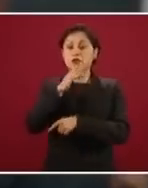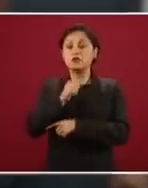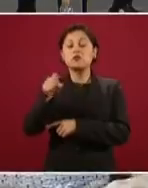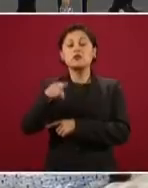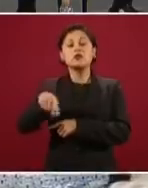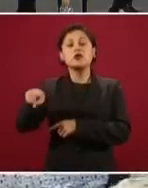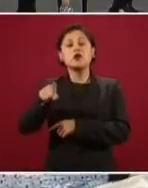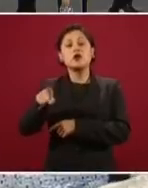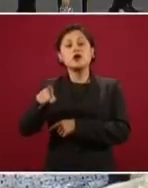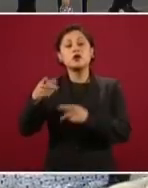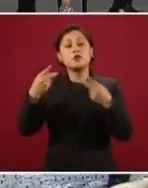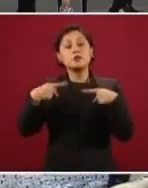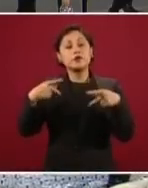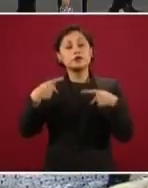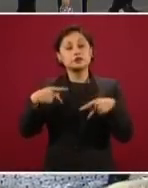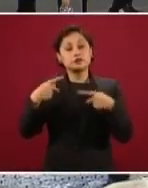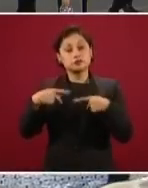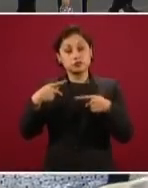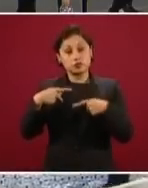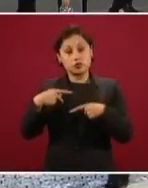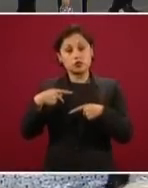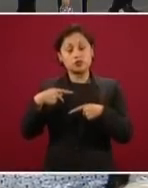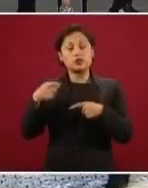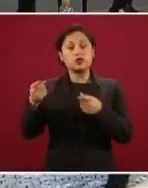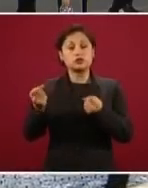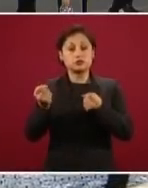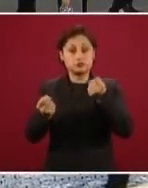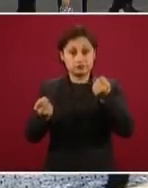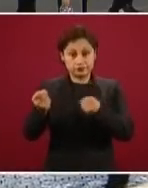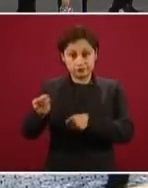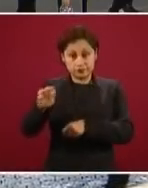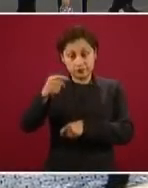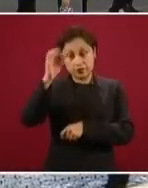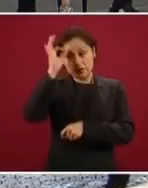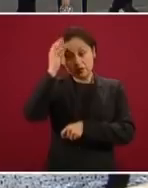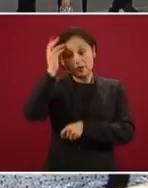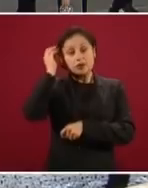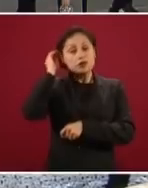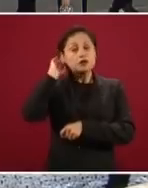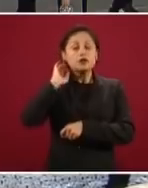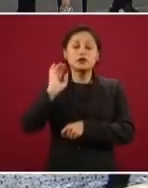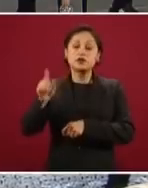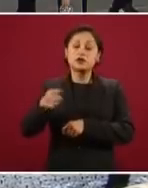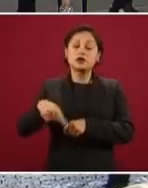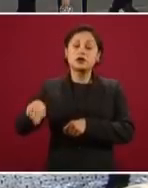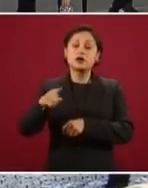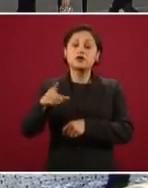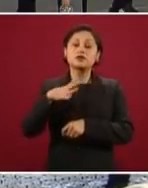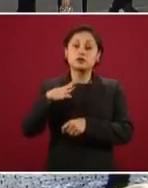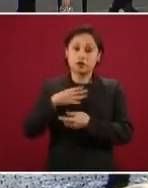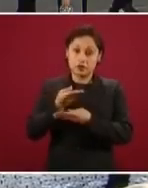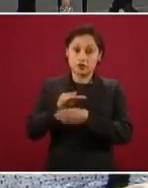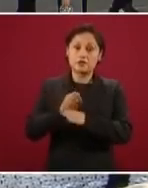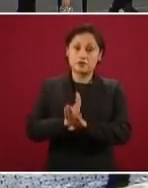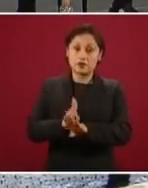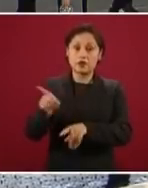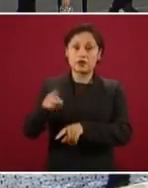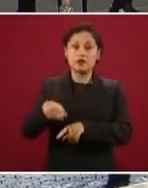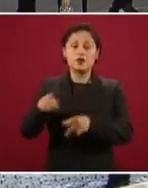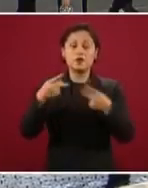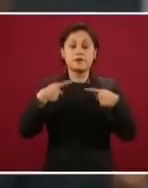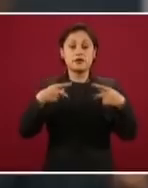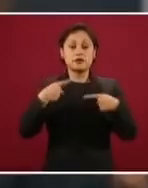que son que tienen cuentas bancarias y no han podido revocar los permisos de la gente que está